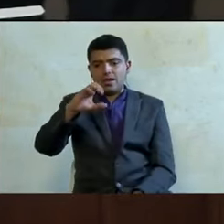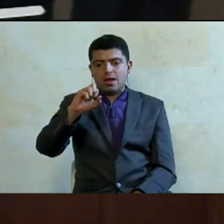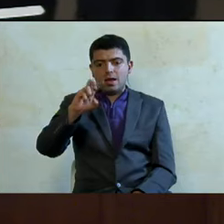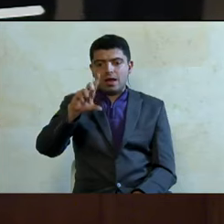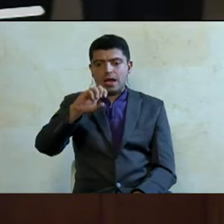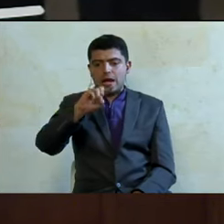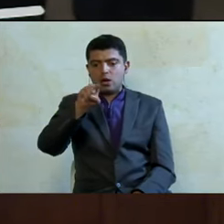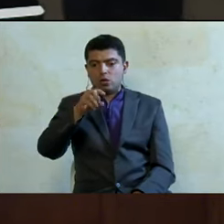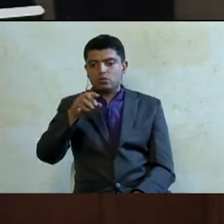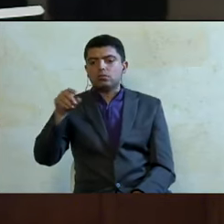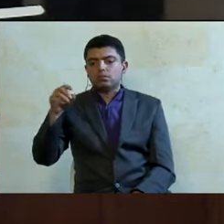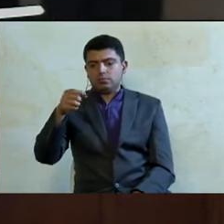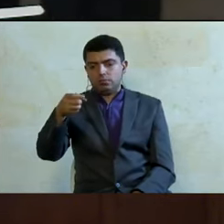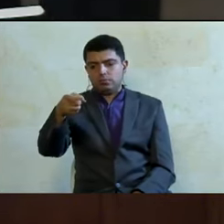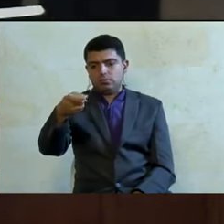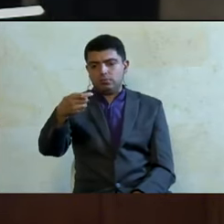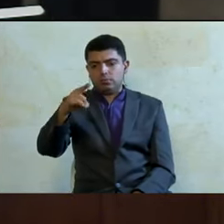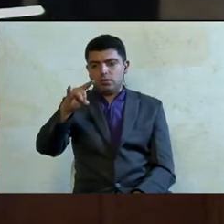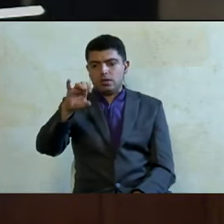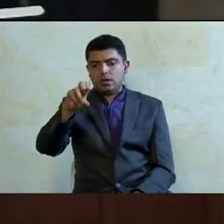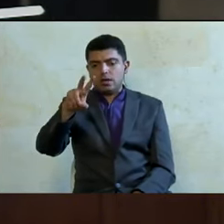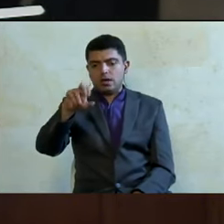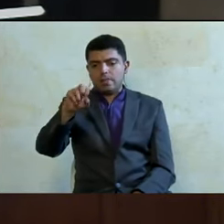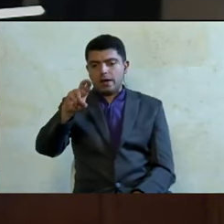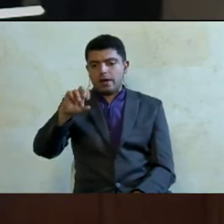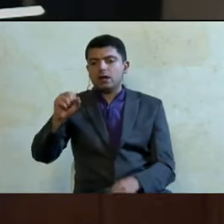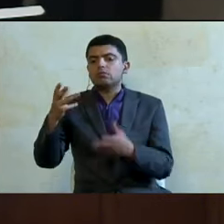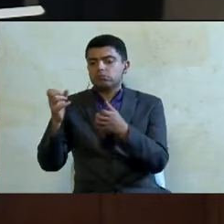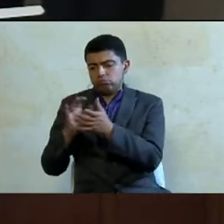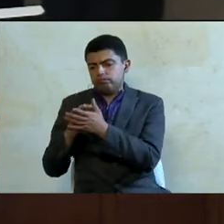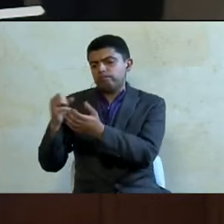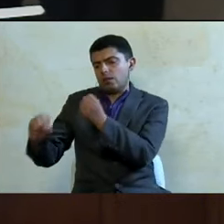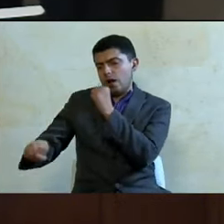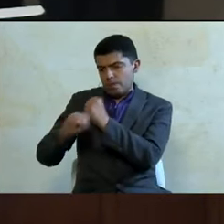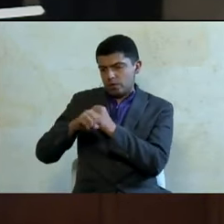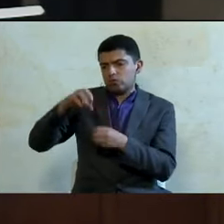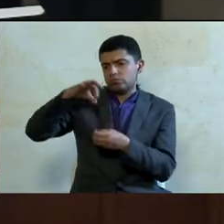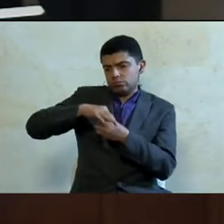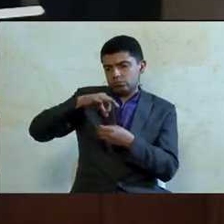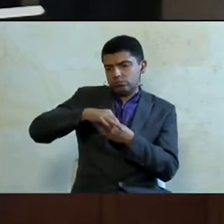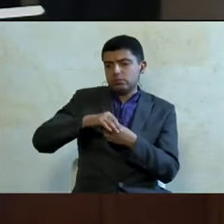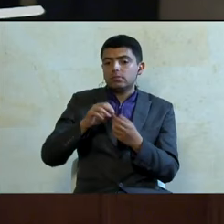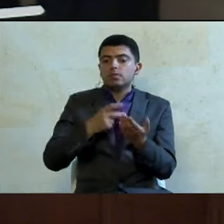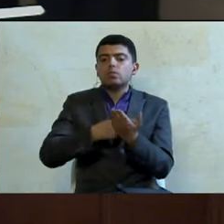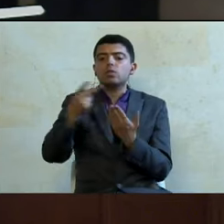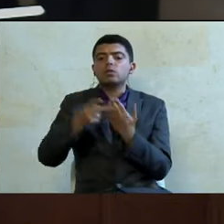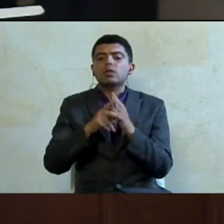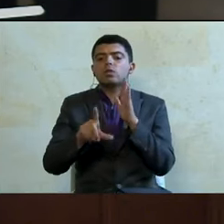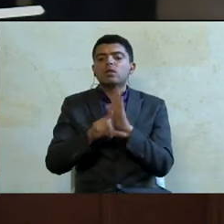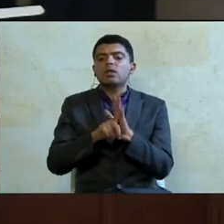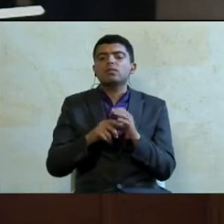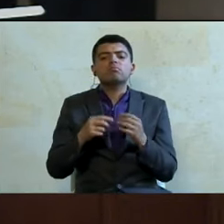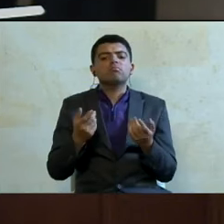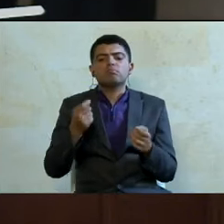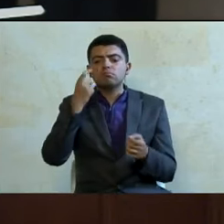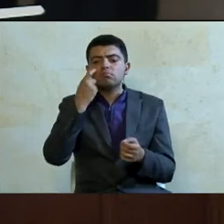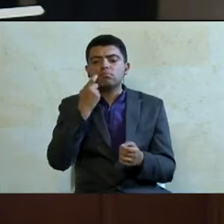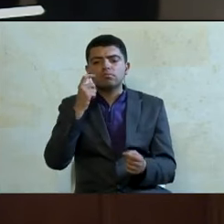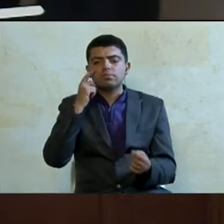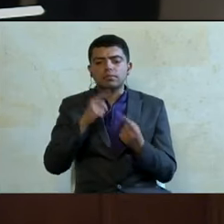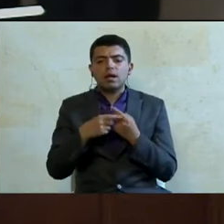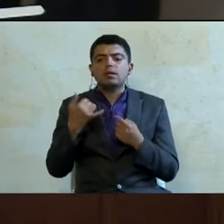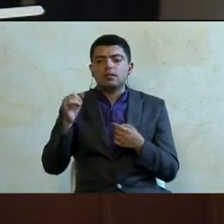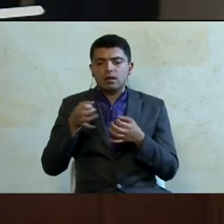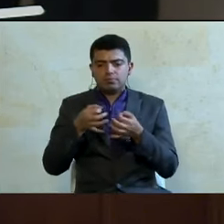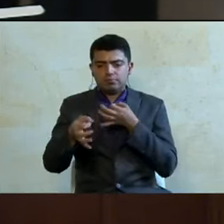a la plenaria que nos apoyen con su voto este proyecto de ley Busca como ya lo hemos explicado y muchos lo saben